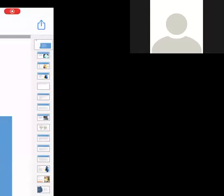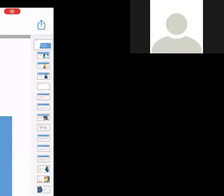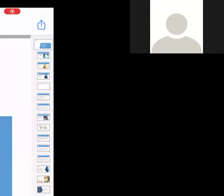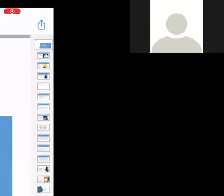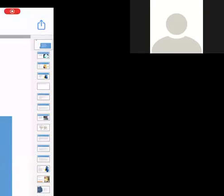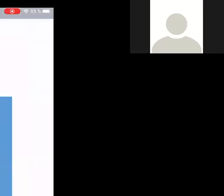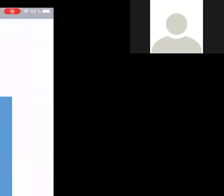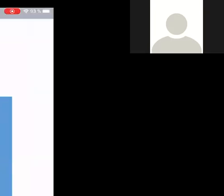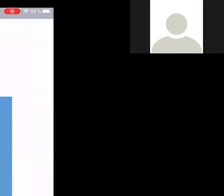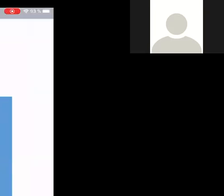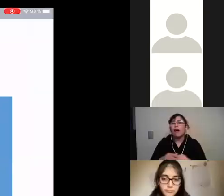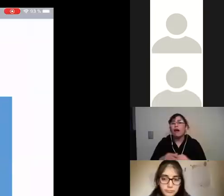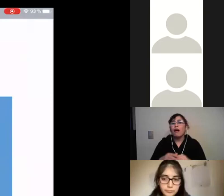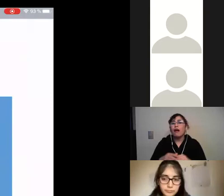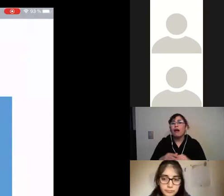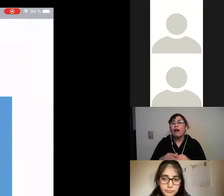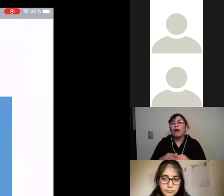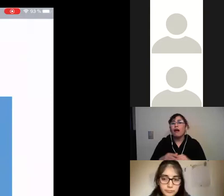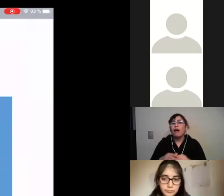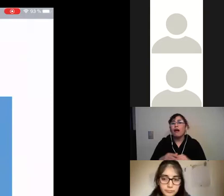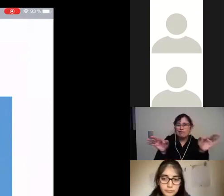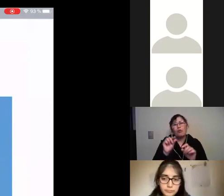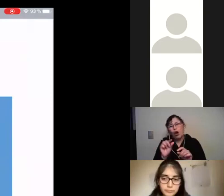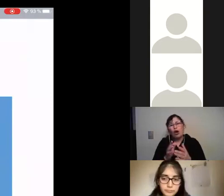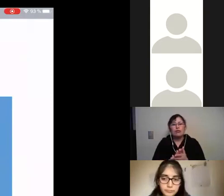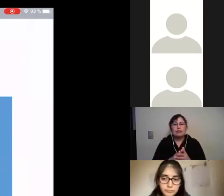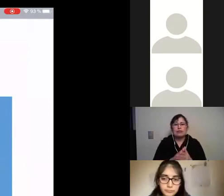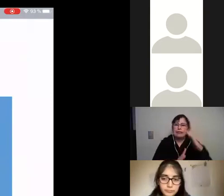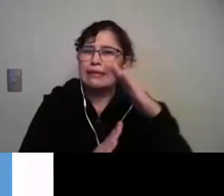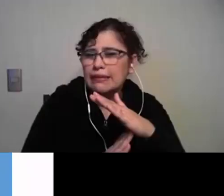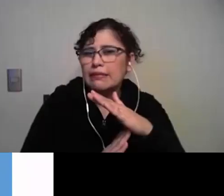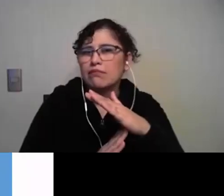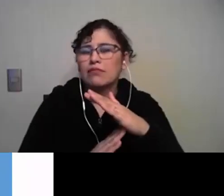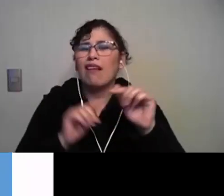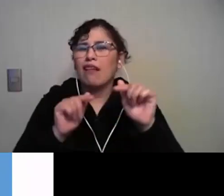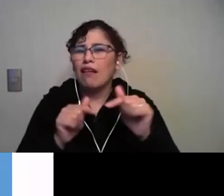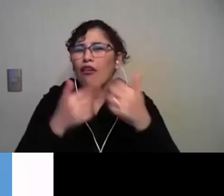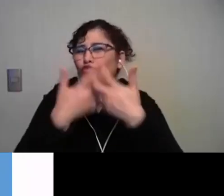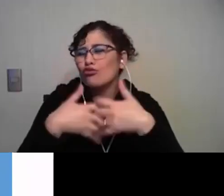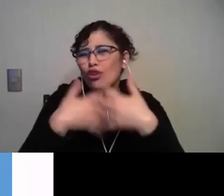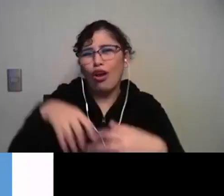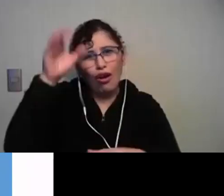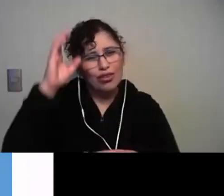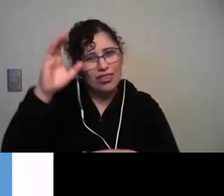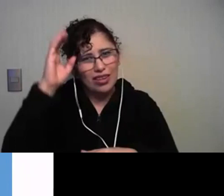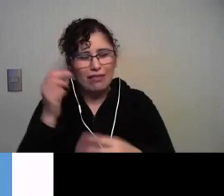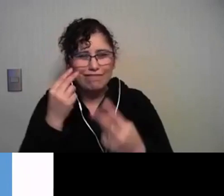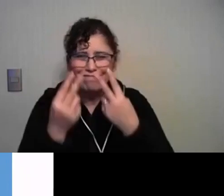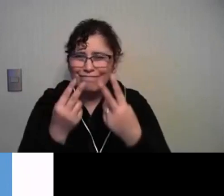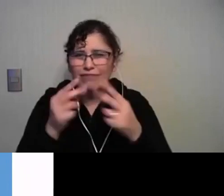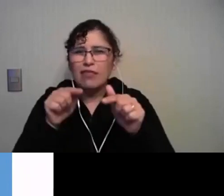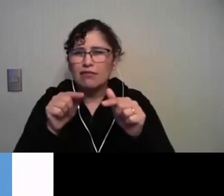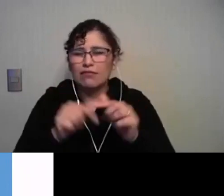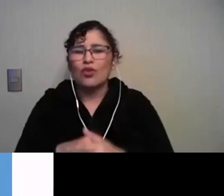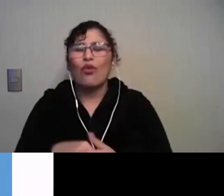¿cierto? Es importante hacer un alto y hablar sobre funciones cognitivas, ¿ya? Porque nos